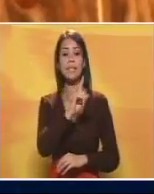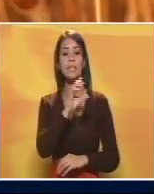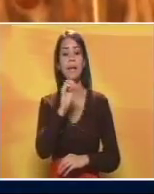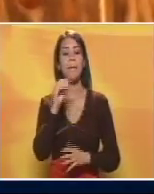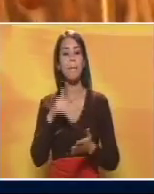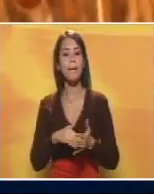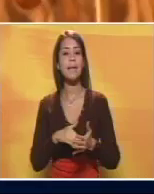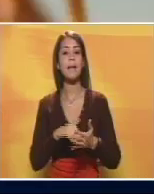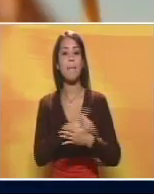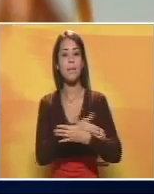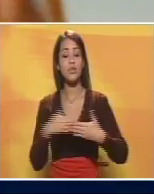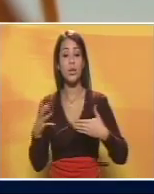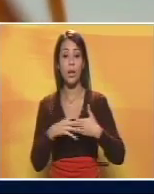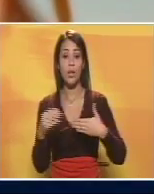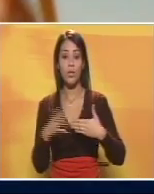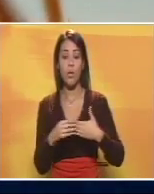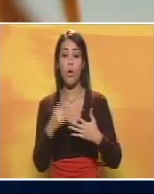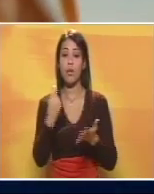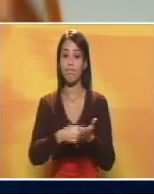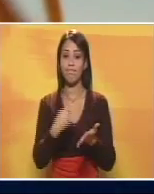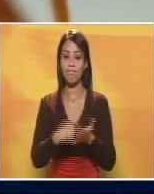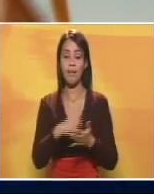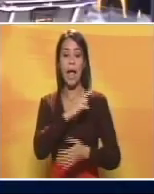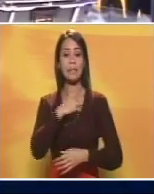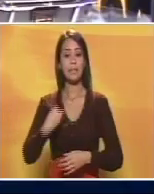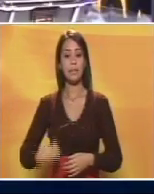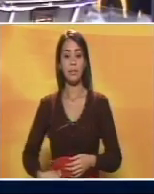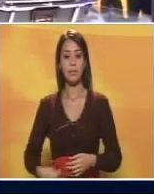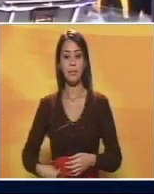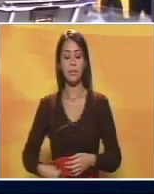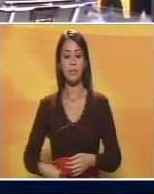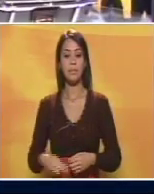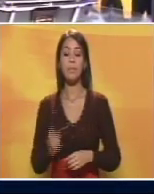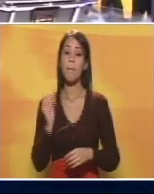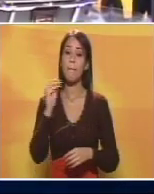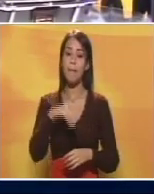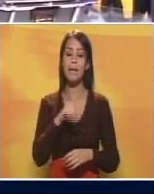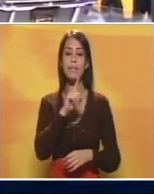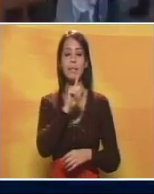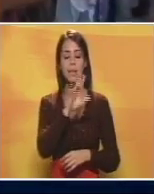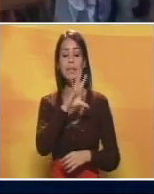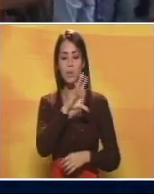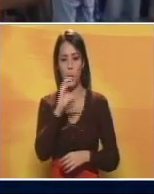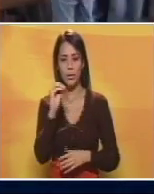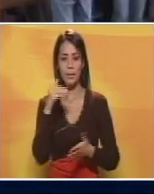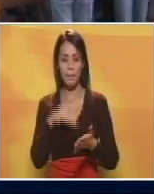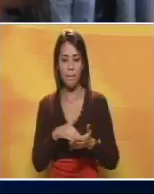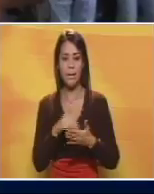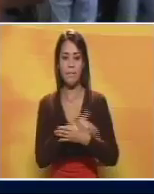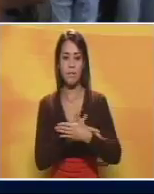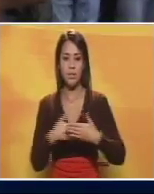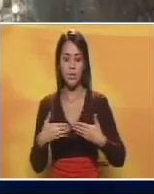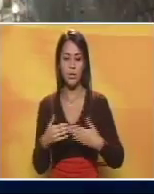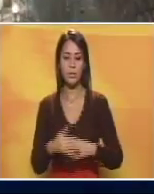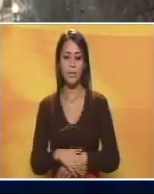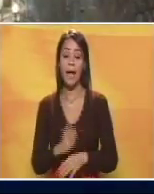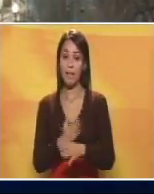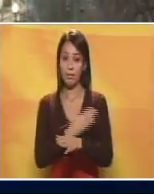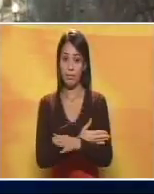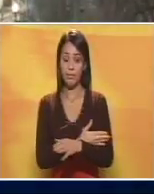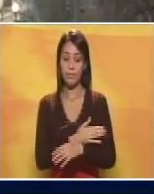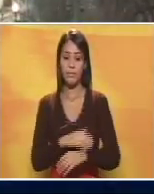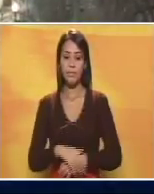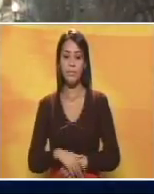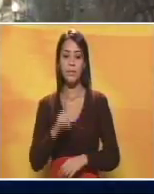millones en aranceles a China, adicionales a los 50.000 millones ya establecidos a cientos de sus productos.